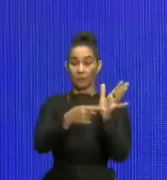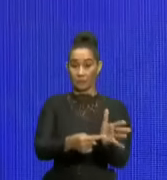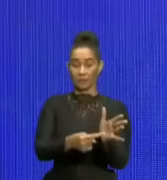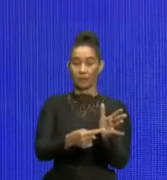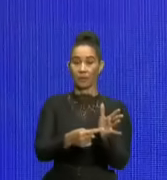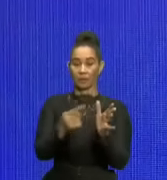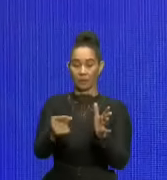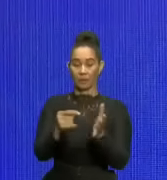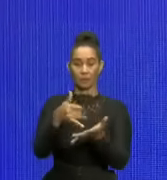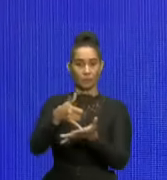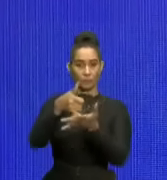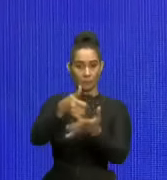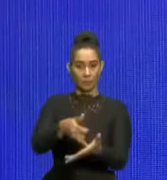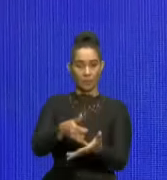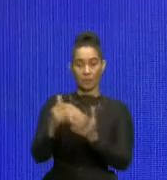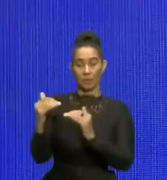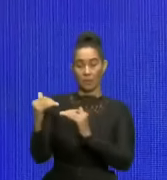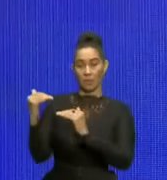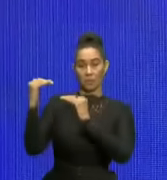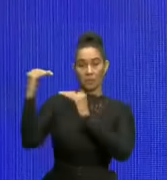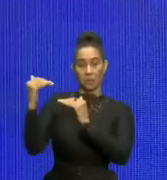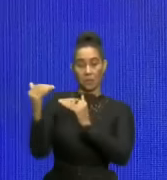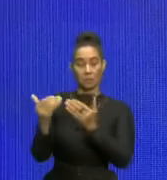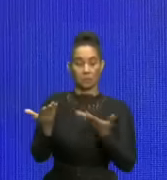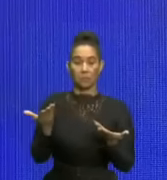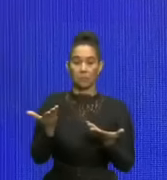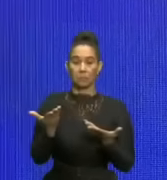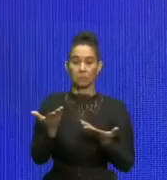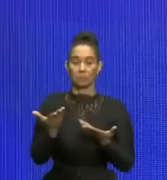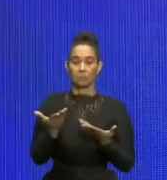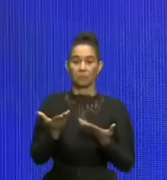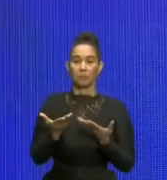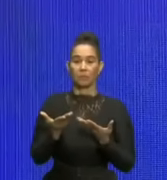destacar y hacer su premiación, ya sea en ascenso,